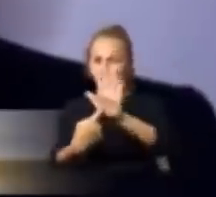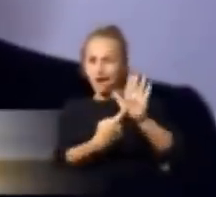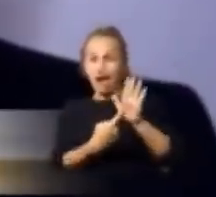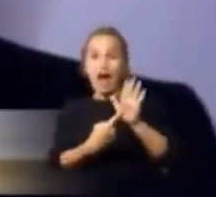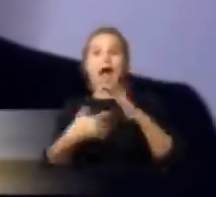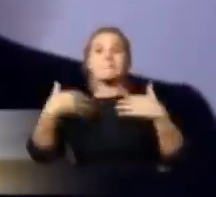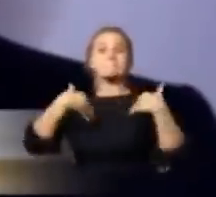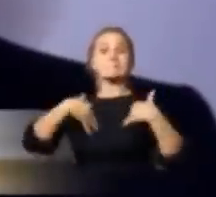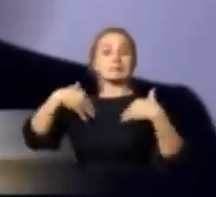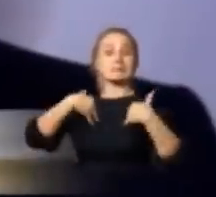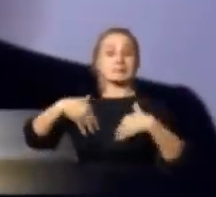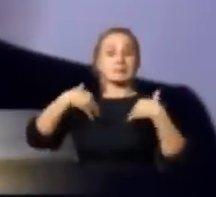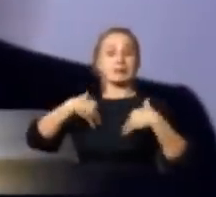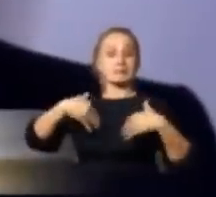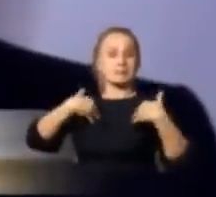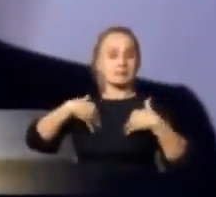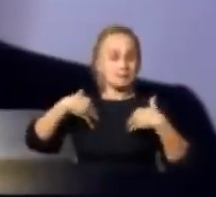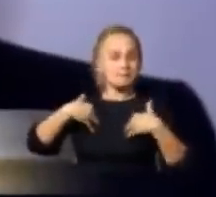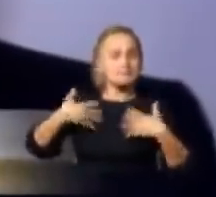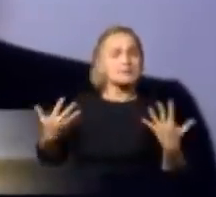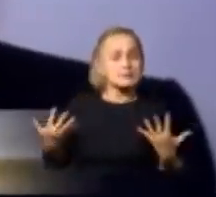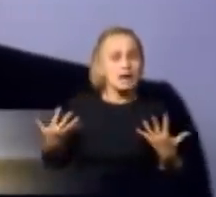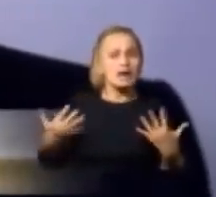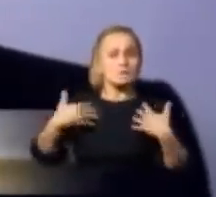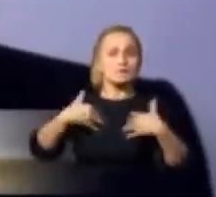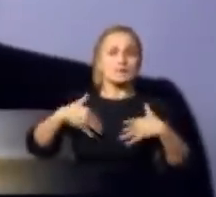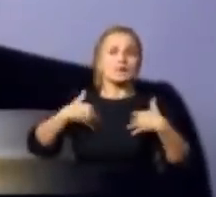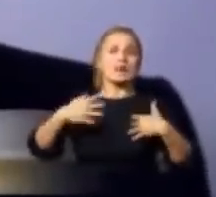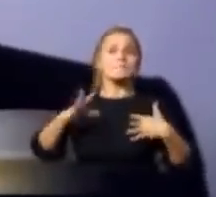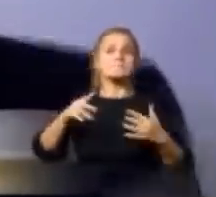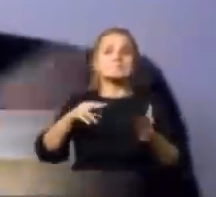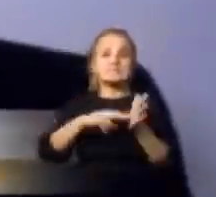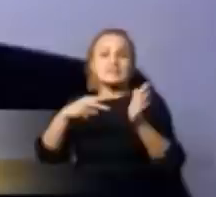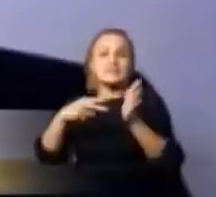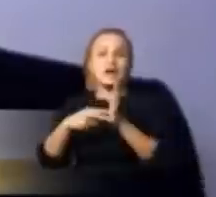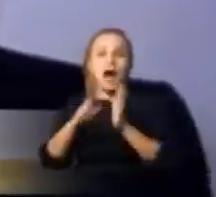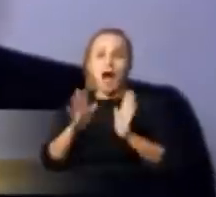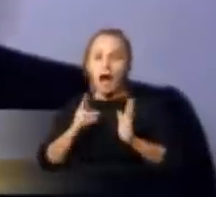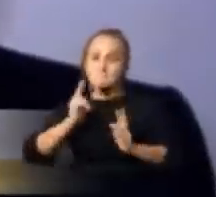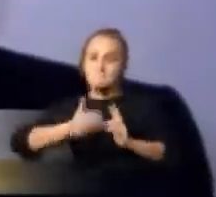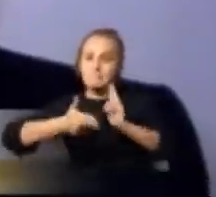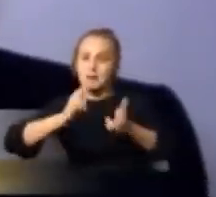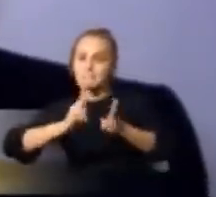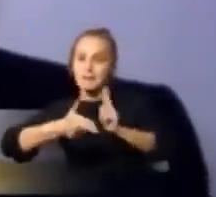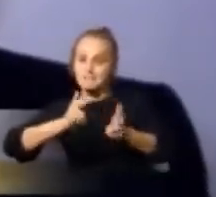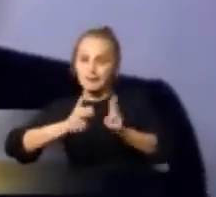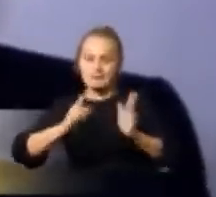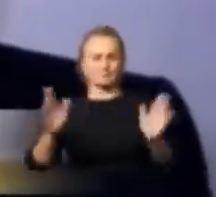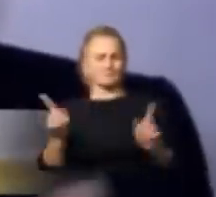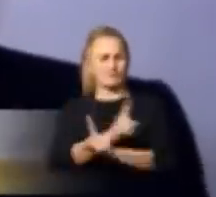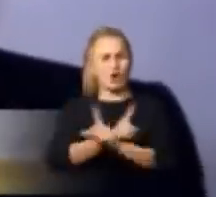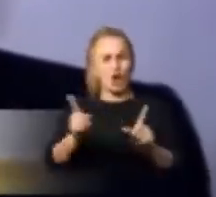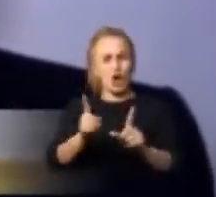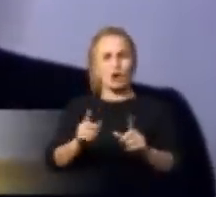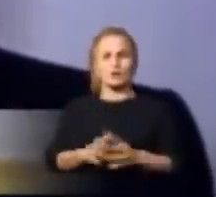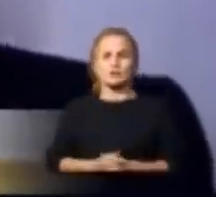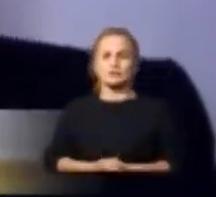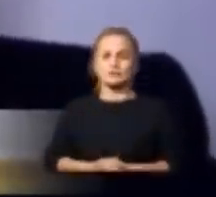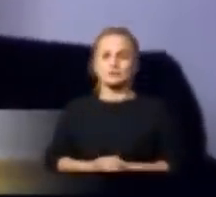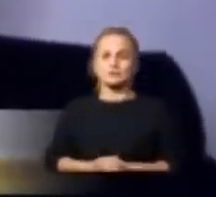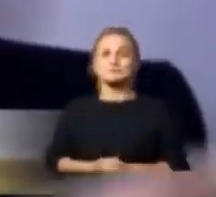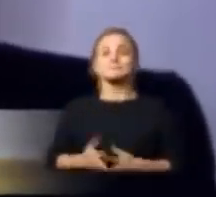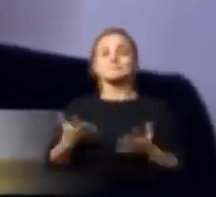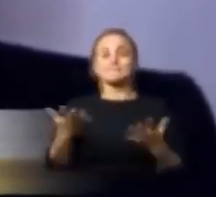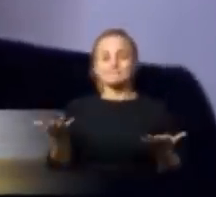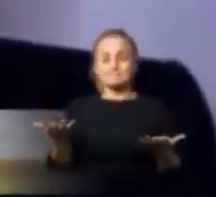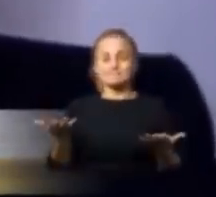esas víctimas mortales por disparos de la fuerza pública como si fueran, como si estuvieran disparándole a la fuerza pública. No, eso no puede ser así,